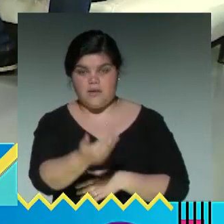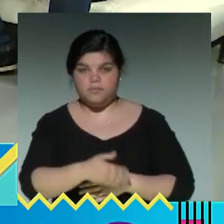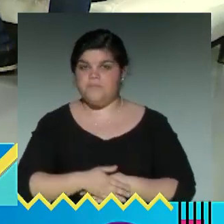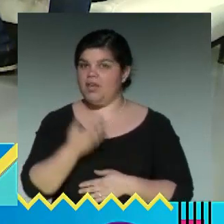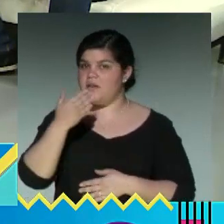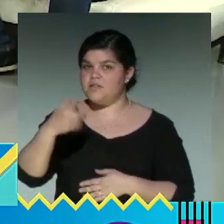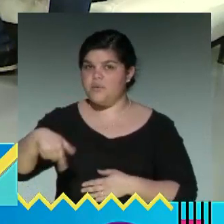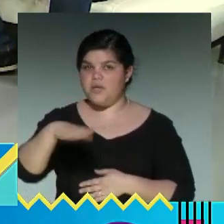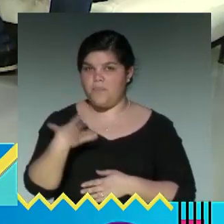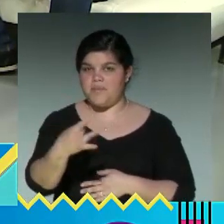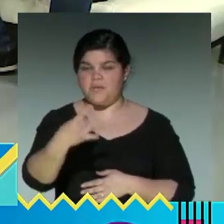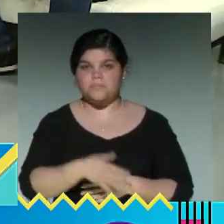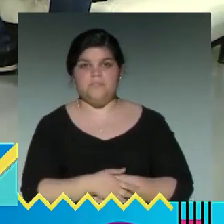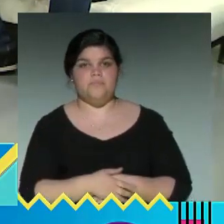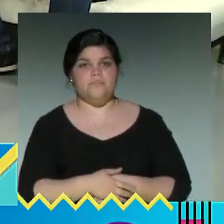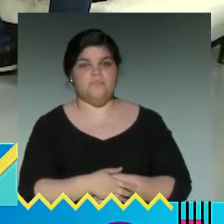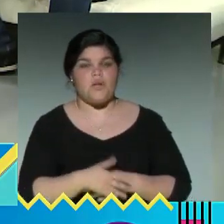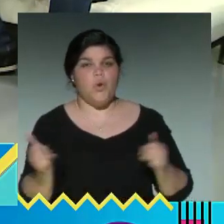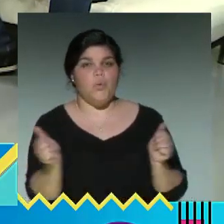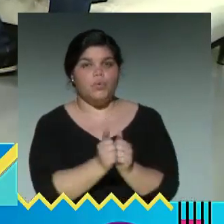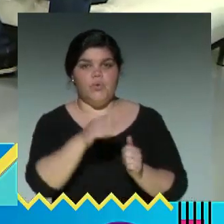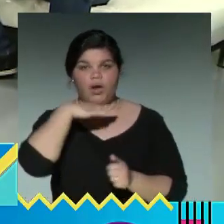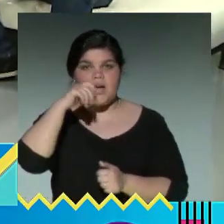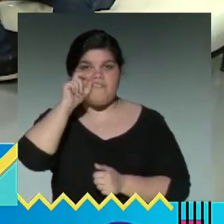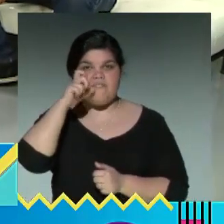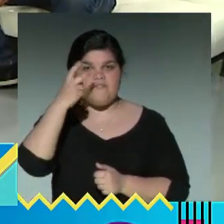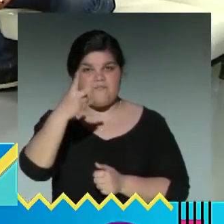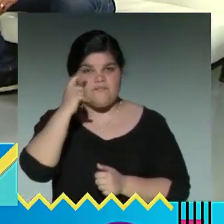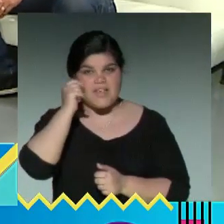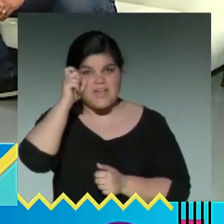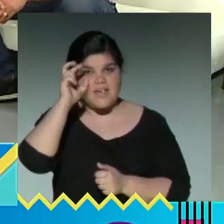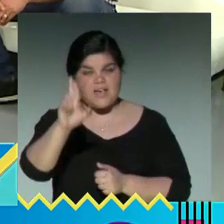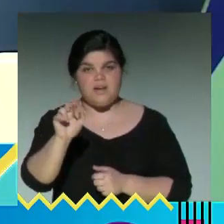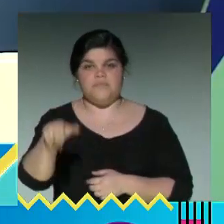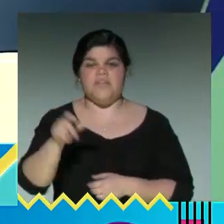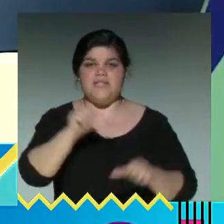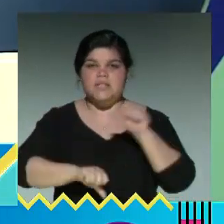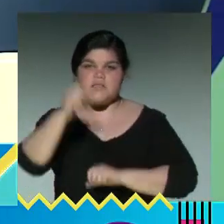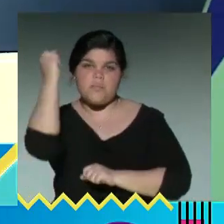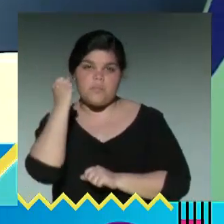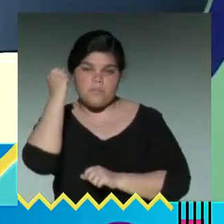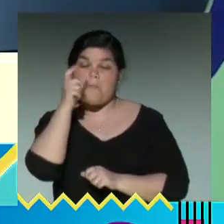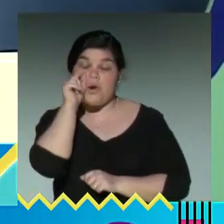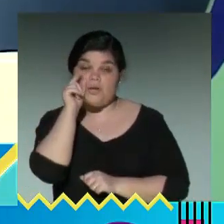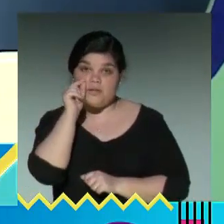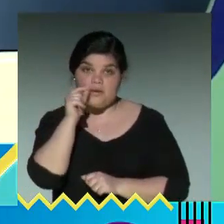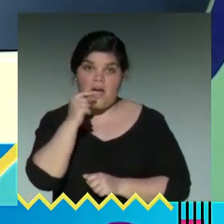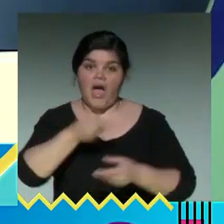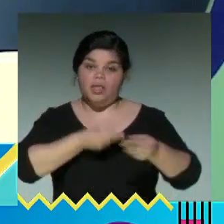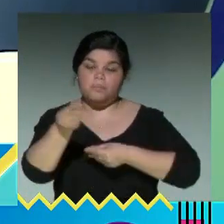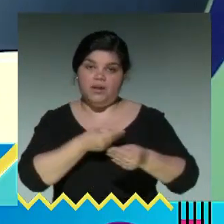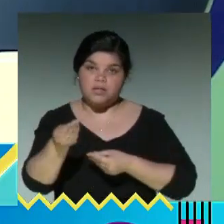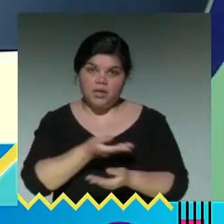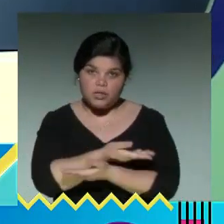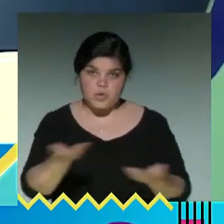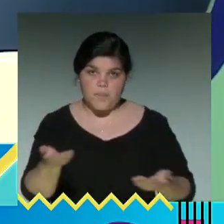ustedes por la invitación. También está con nosotros Javier Vitale. Él es licenciado en Ciencias Políticas y Administración Pública en la Facultad de Ciencias Sociales